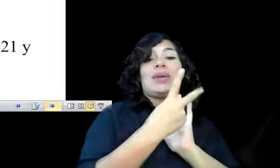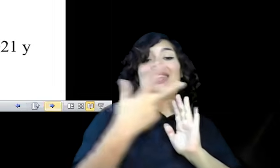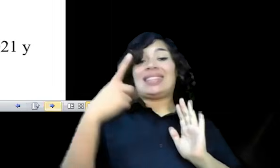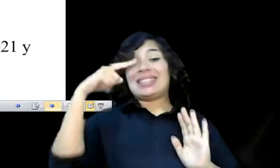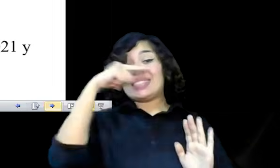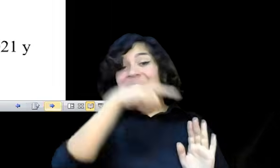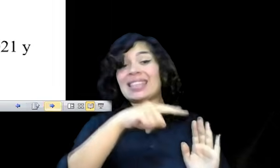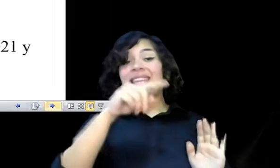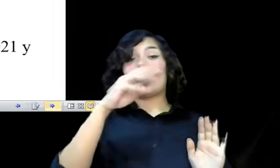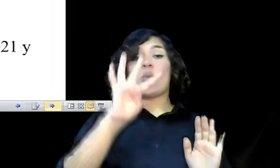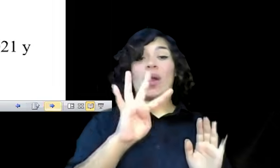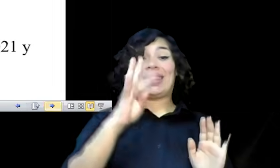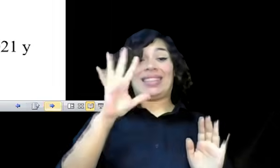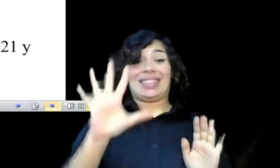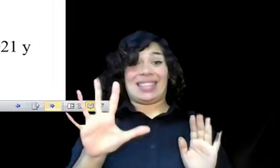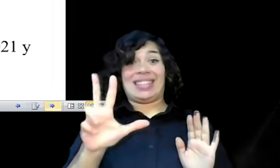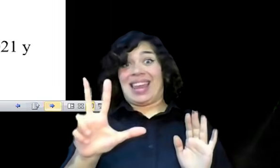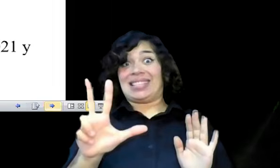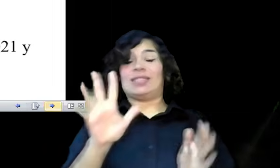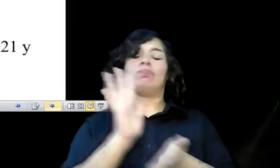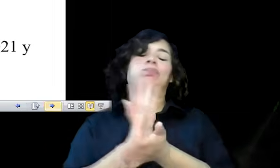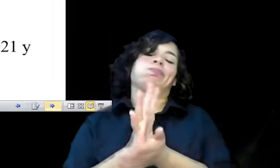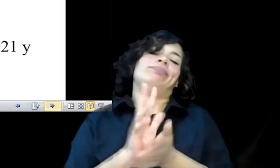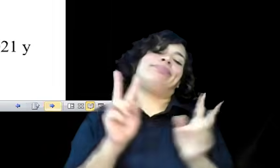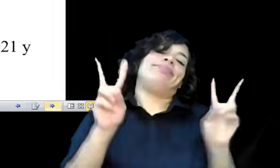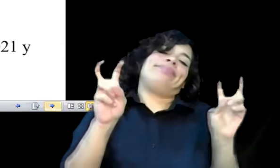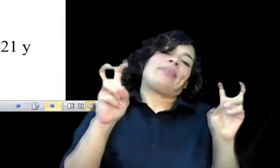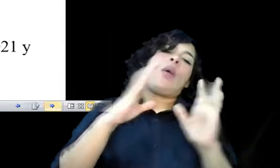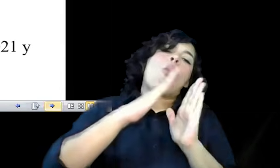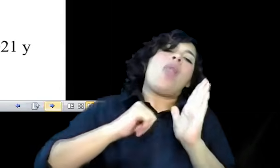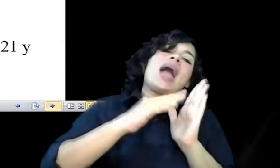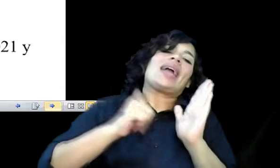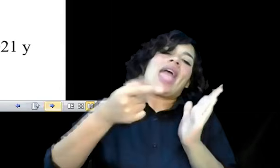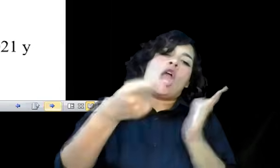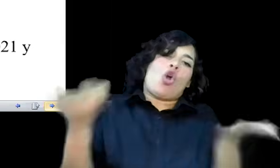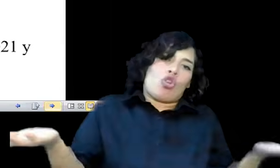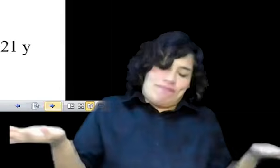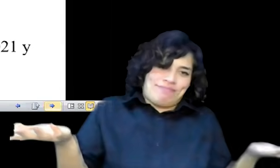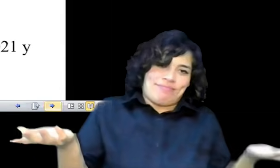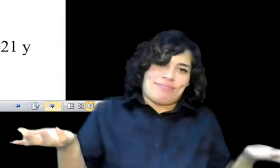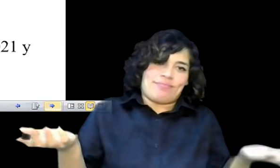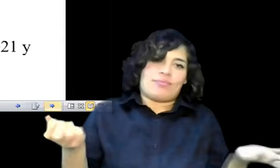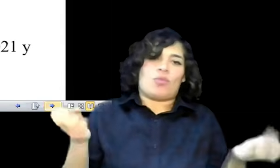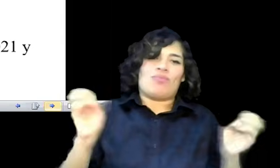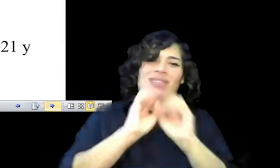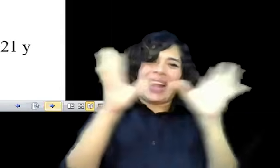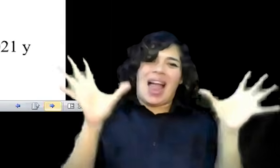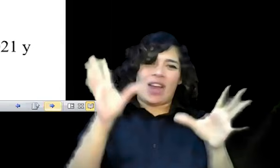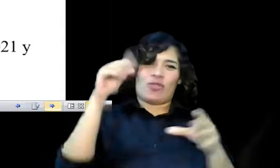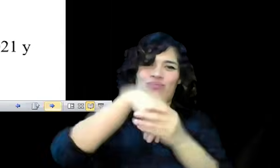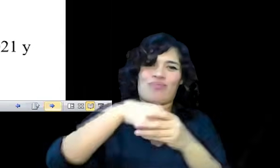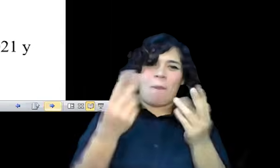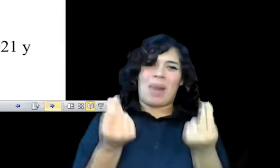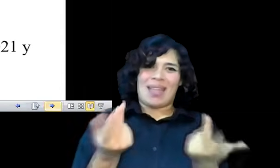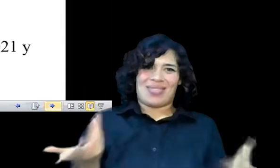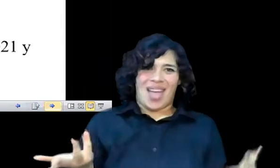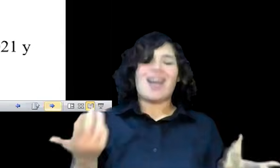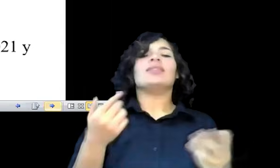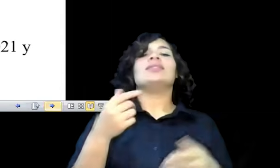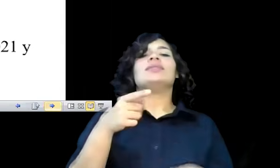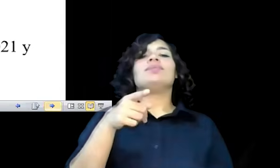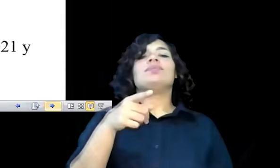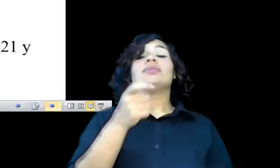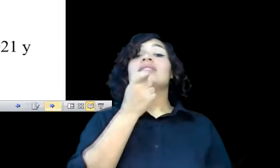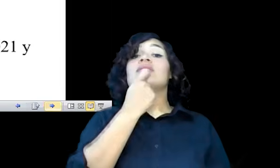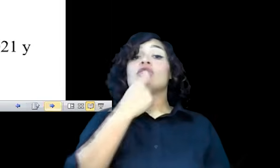Esto no es más ni menos que lo que fue el blanqueo, ¿sí? No se podía ver si pedía no si blanqueé bienes, no